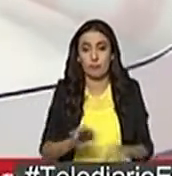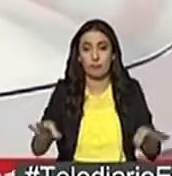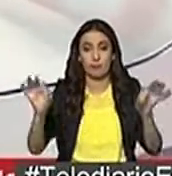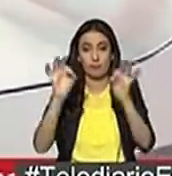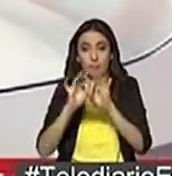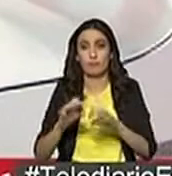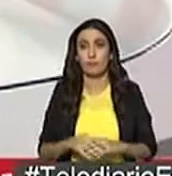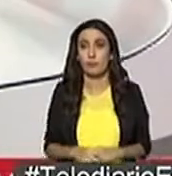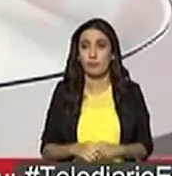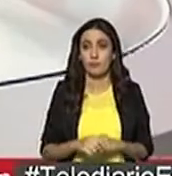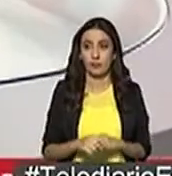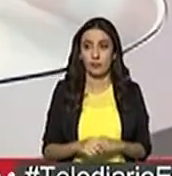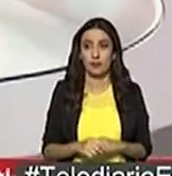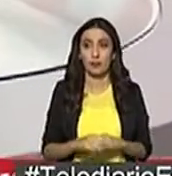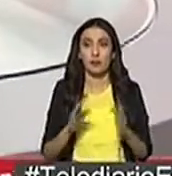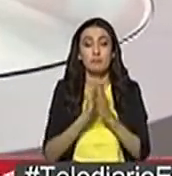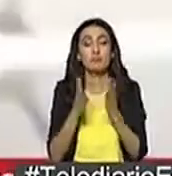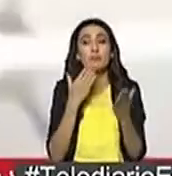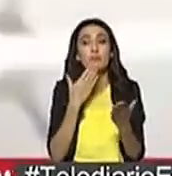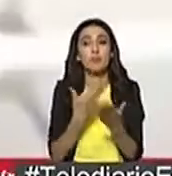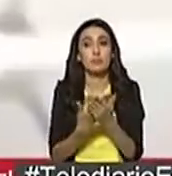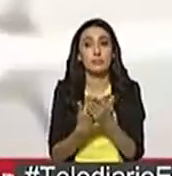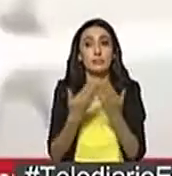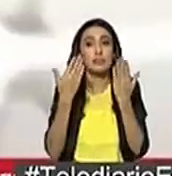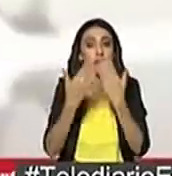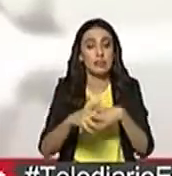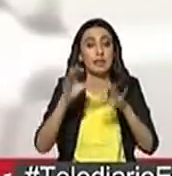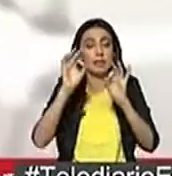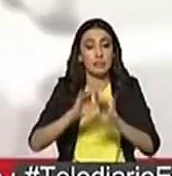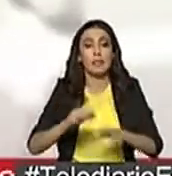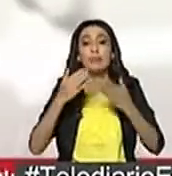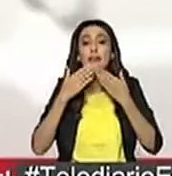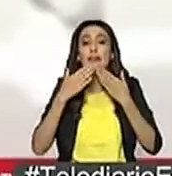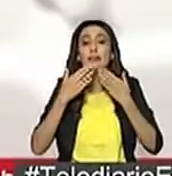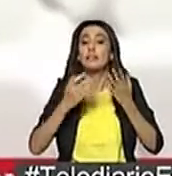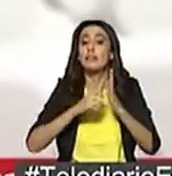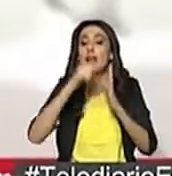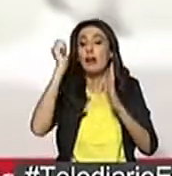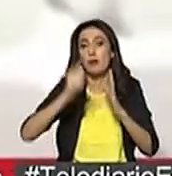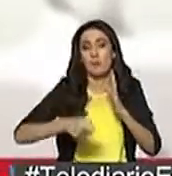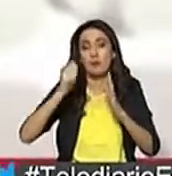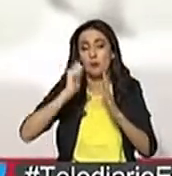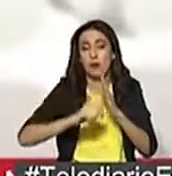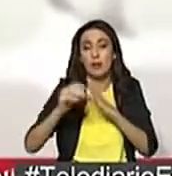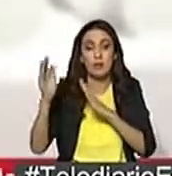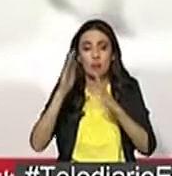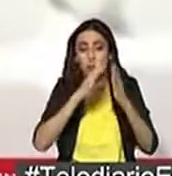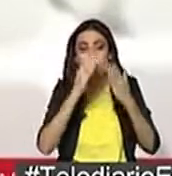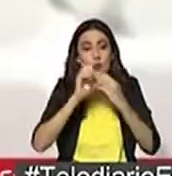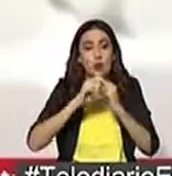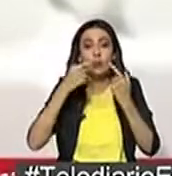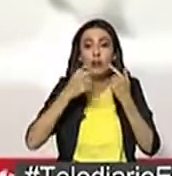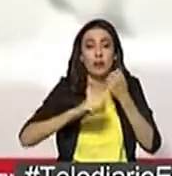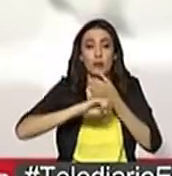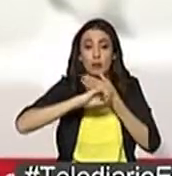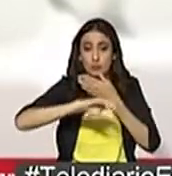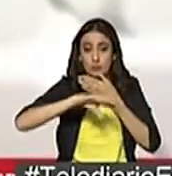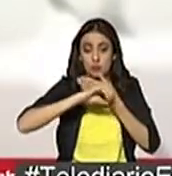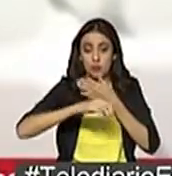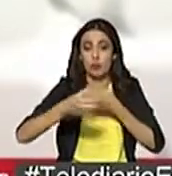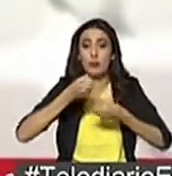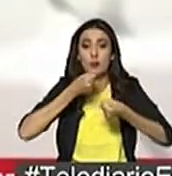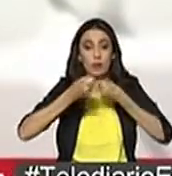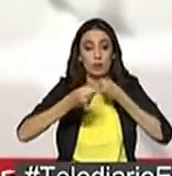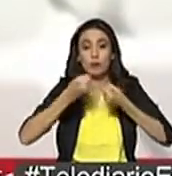Encantado, Fabricio. A sus órdenes. Muchas gracias. Agradecemos al doctor Napoleón Santa María, abogado tributario, por ofrecer su punto de vista sobre esta decisión que tomó la